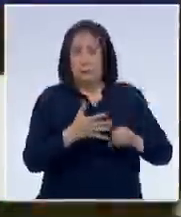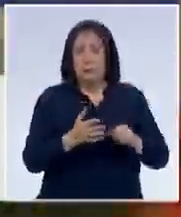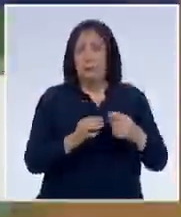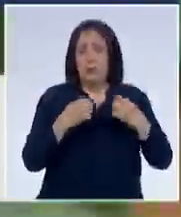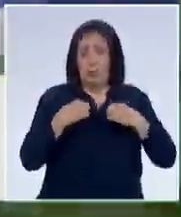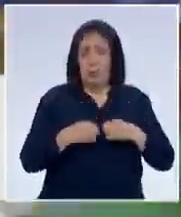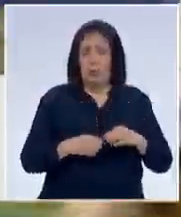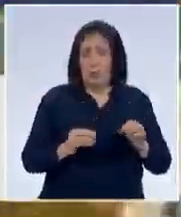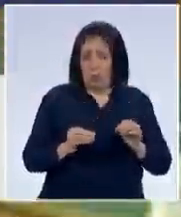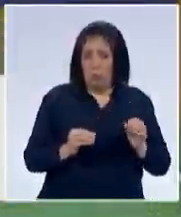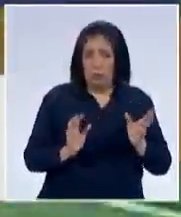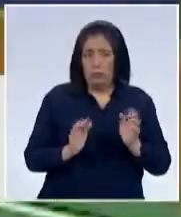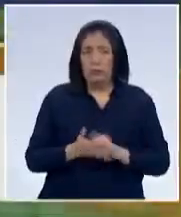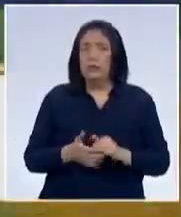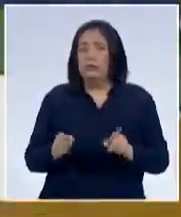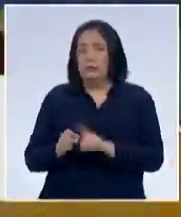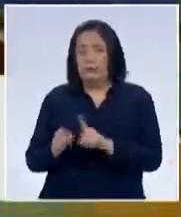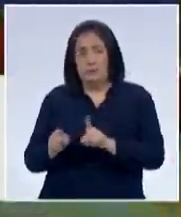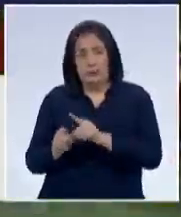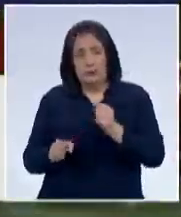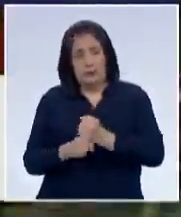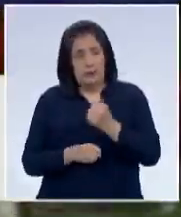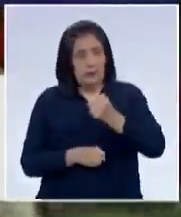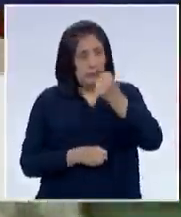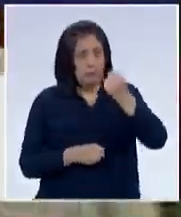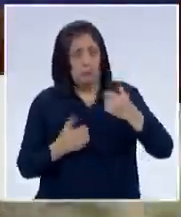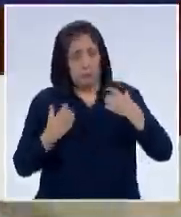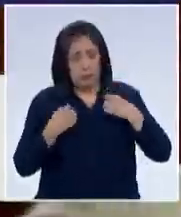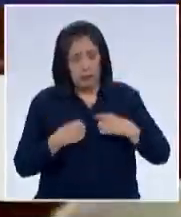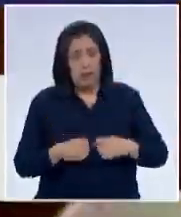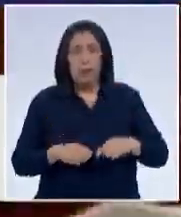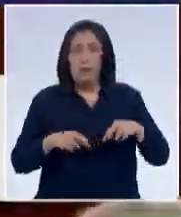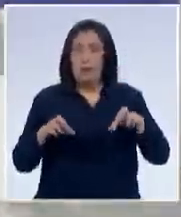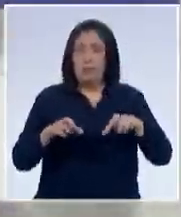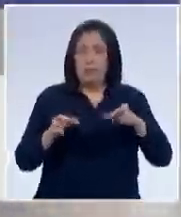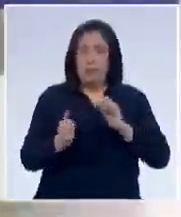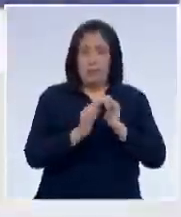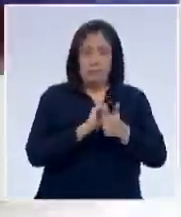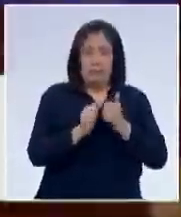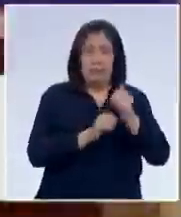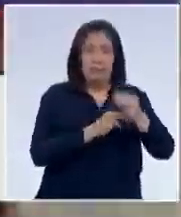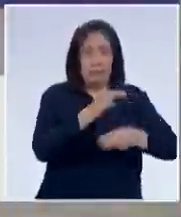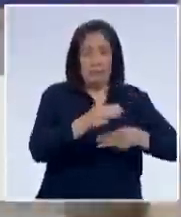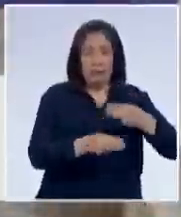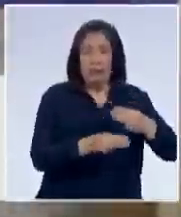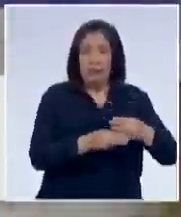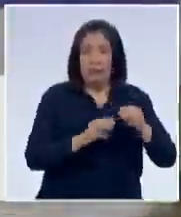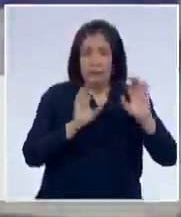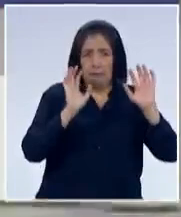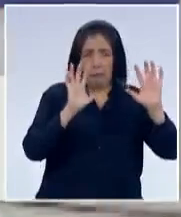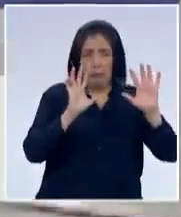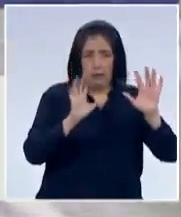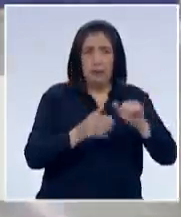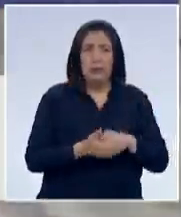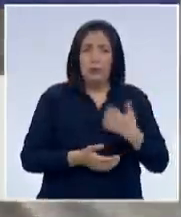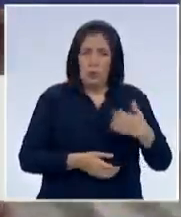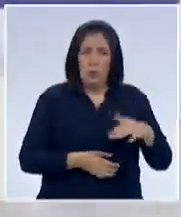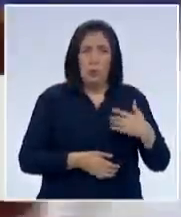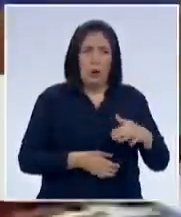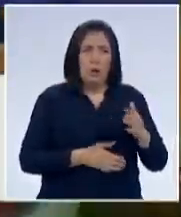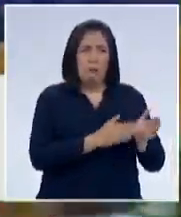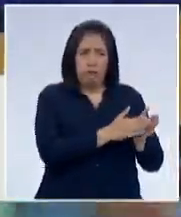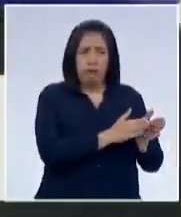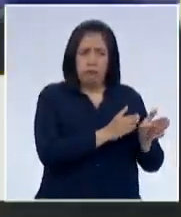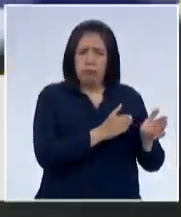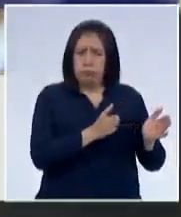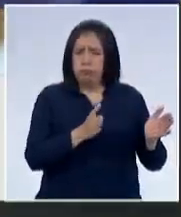¿Sí? Estuvimos también ganando la medalla de plata en el campeonato mundial de vóley, porque fue extensa su trayectoria al